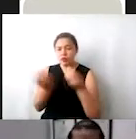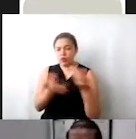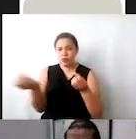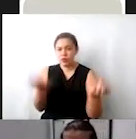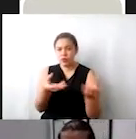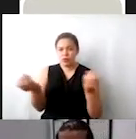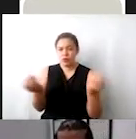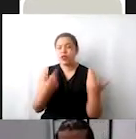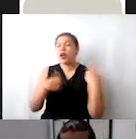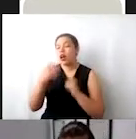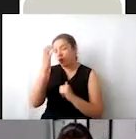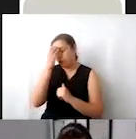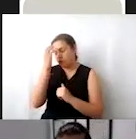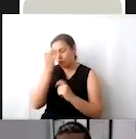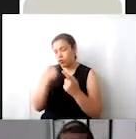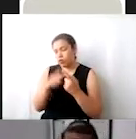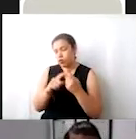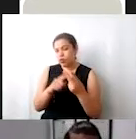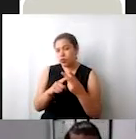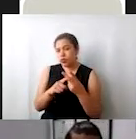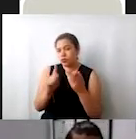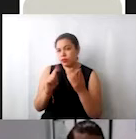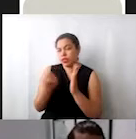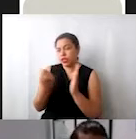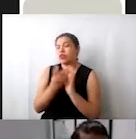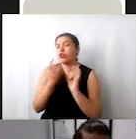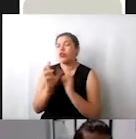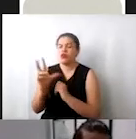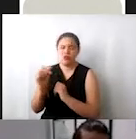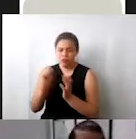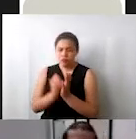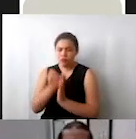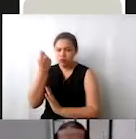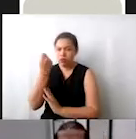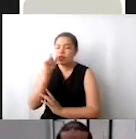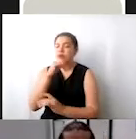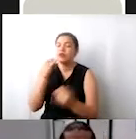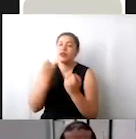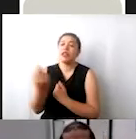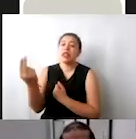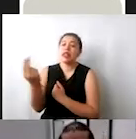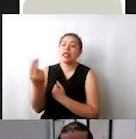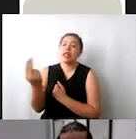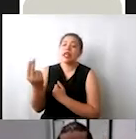los conocimientos, probablemente técnicos o no técnicos, pero que requieran un